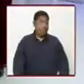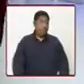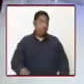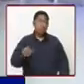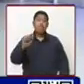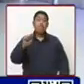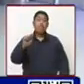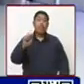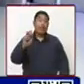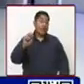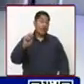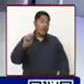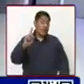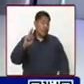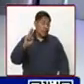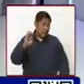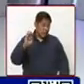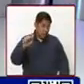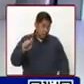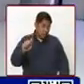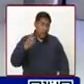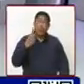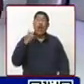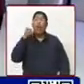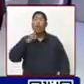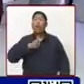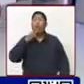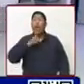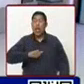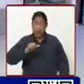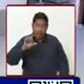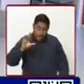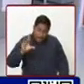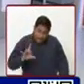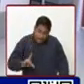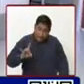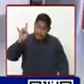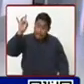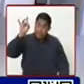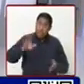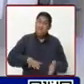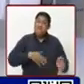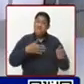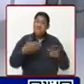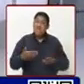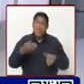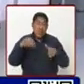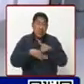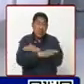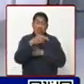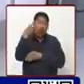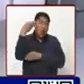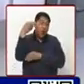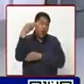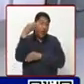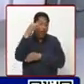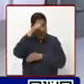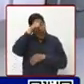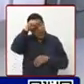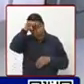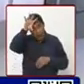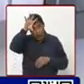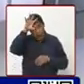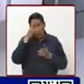Andrea Gómez Garrido es el nombre de una mujer que fue encontrada muerta en un hotel en el departamento de